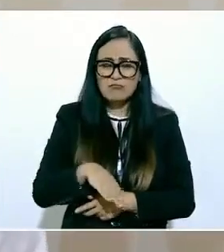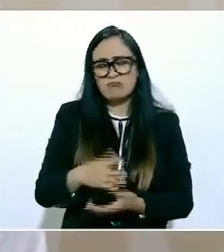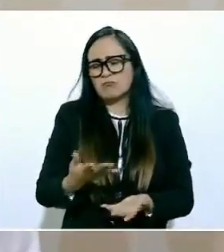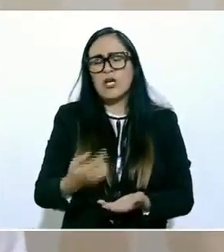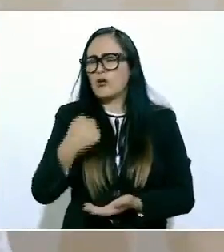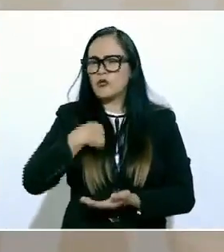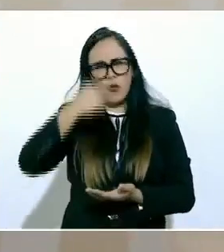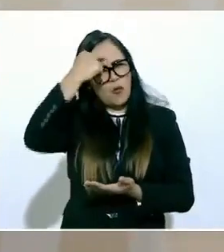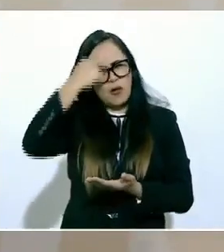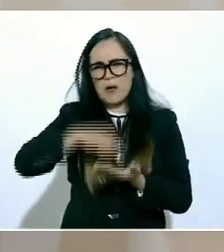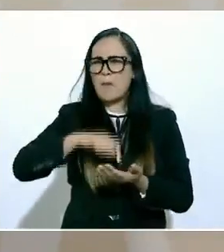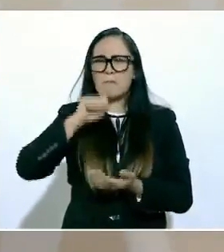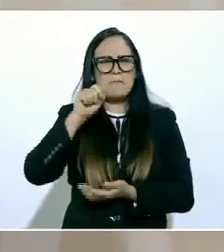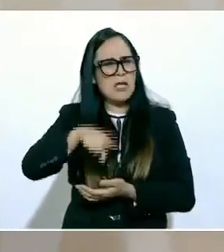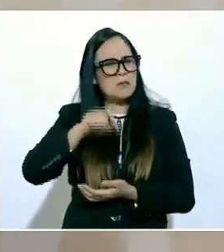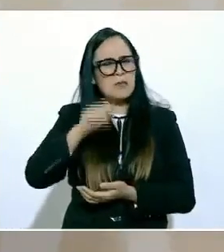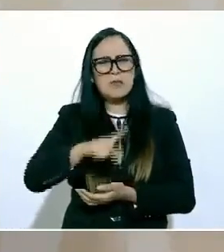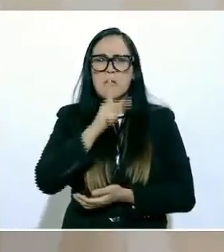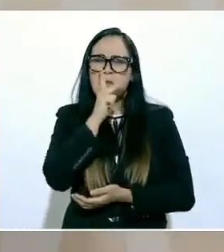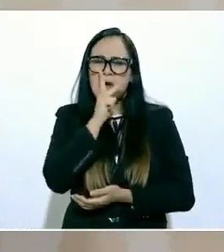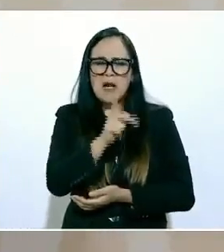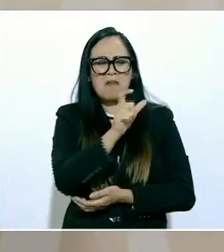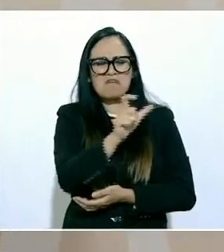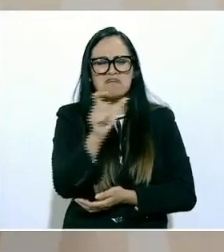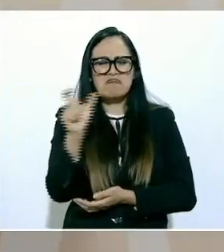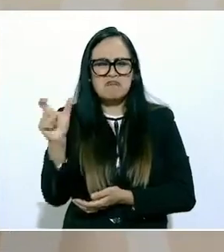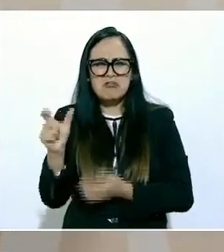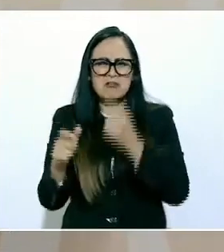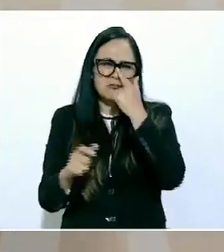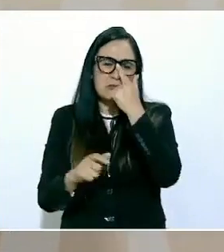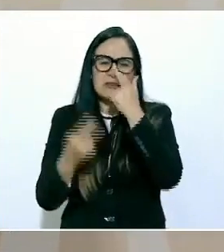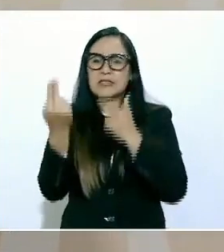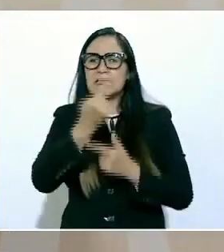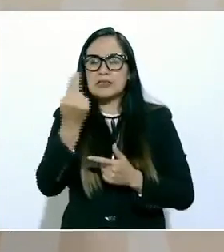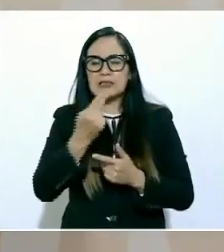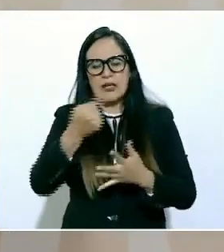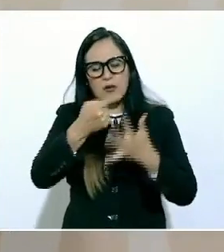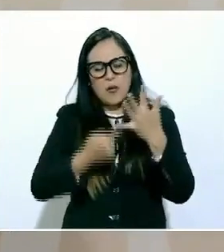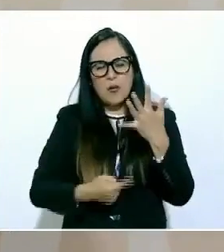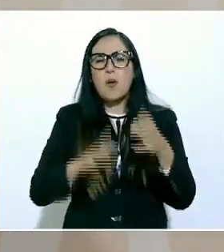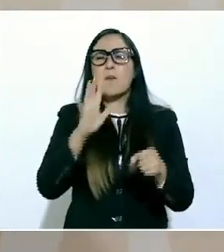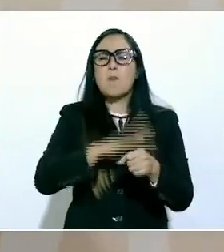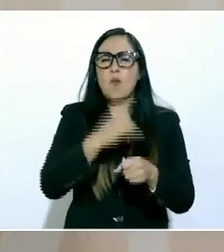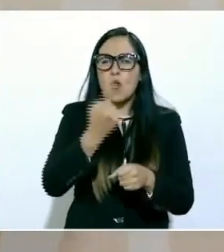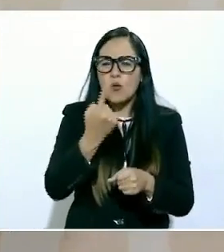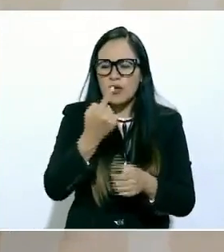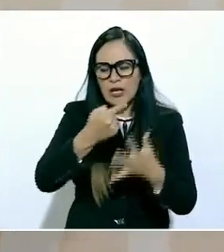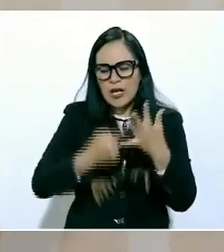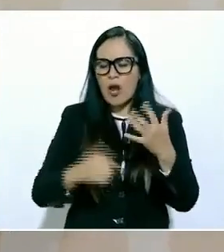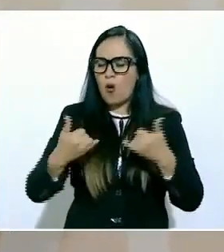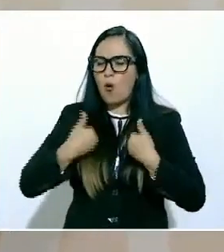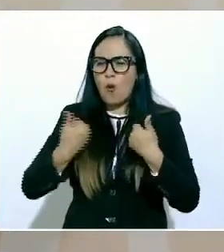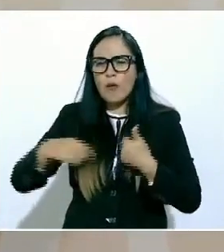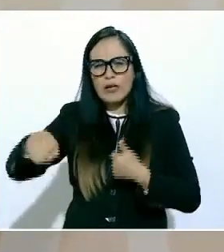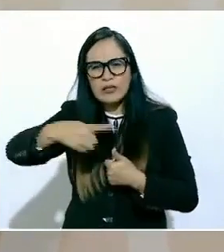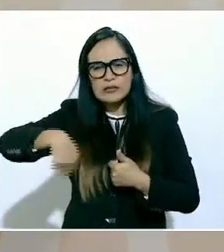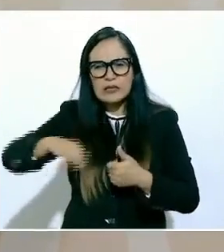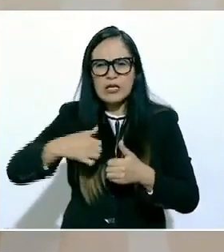a seguir sosteniendo lo mismo, de que hay que atender las causas, hay que atender a los jóvenes.